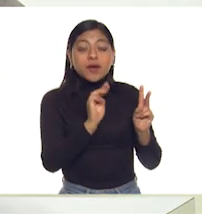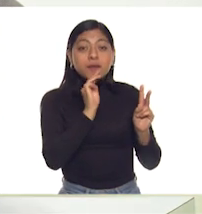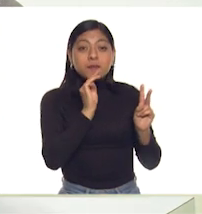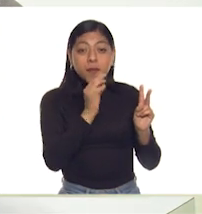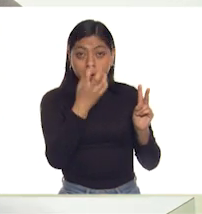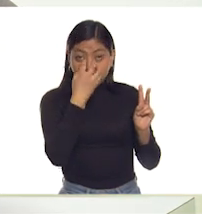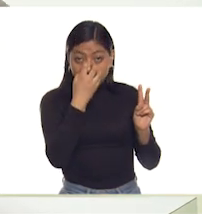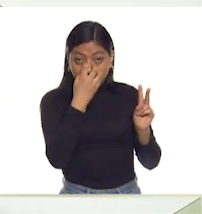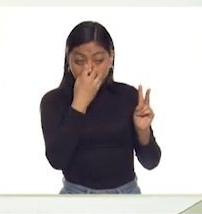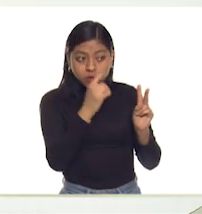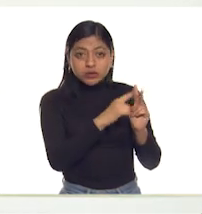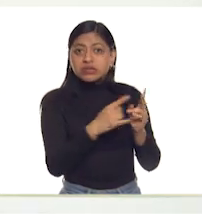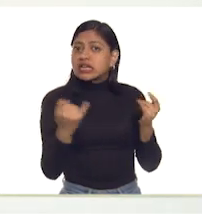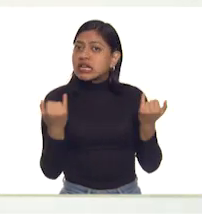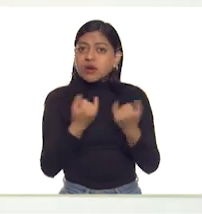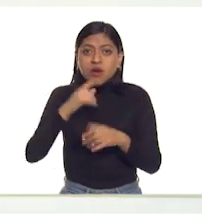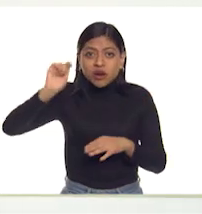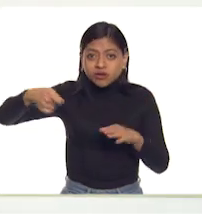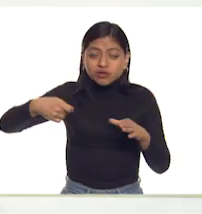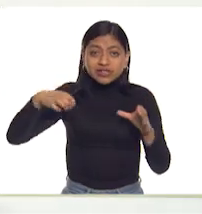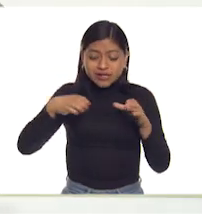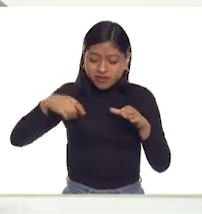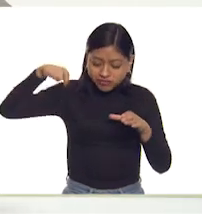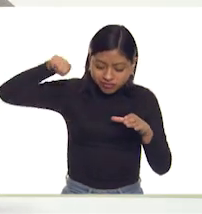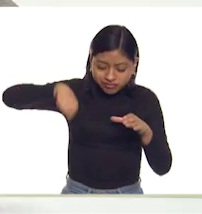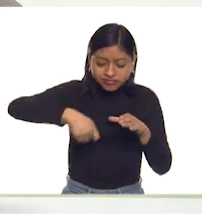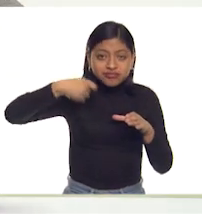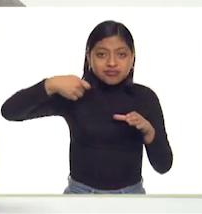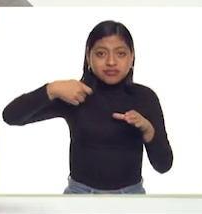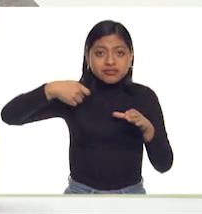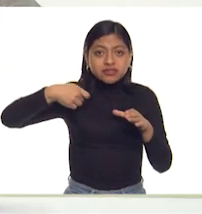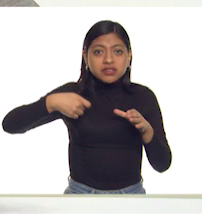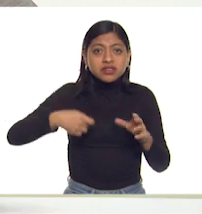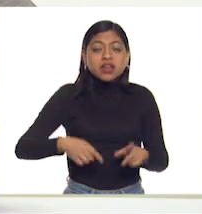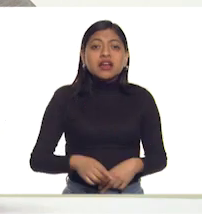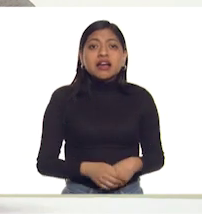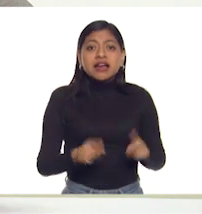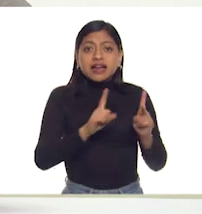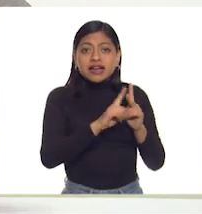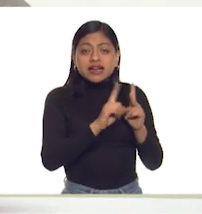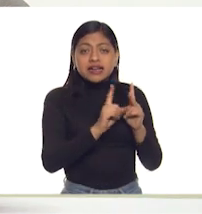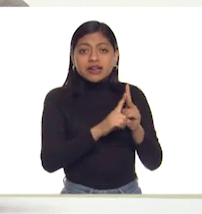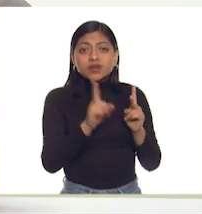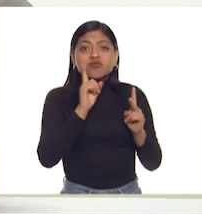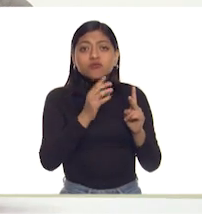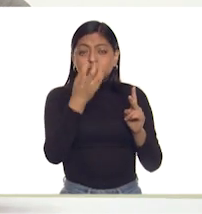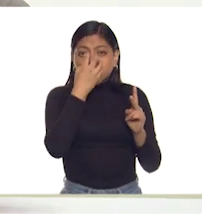también vio su cuchara dentro del tazón y dijo: ¡Oh! ¡Oh!